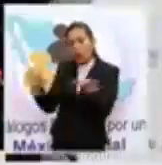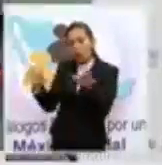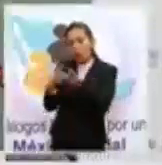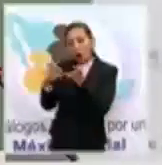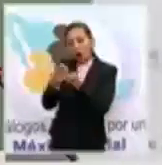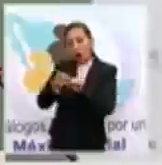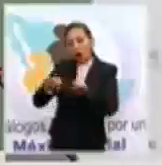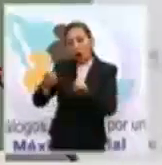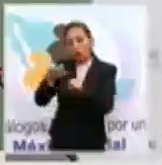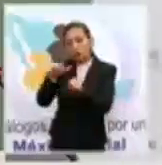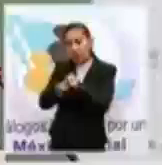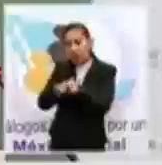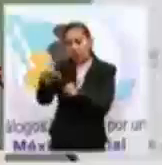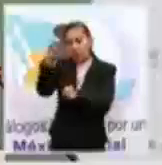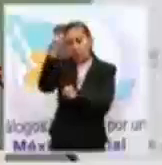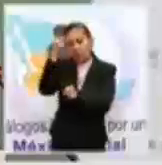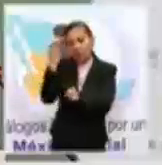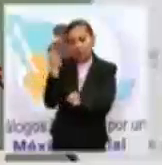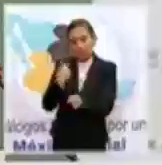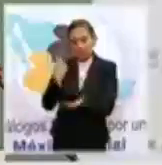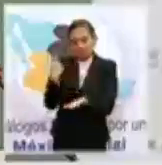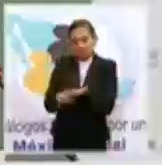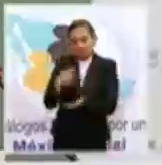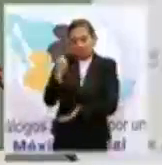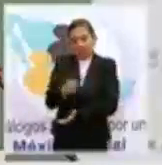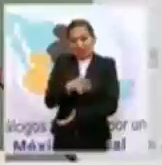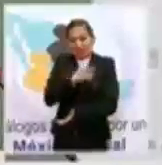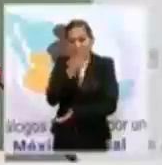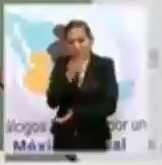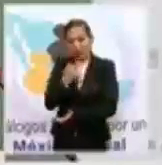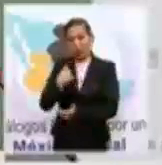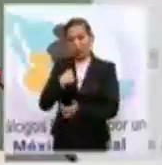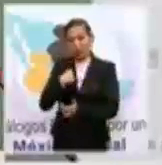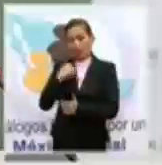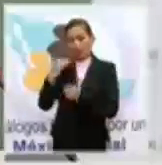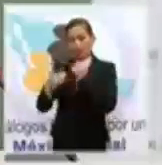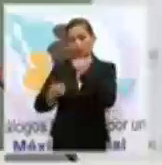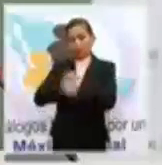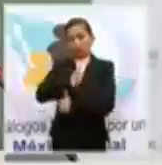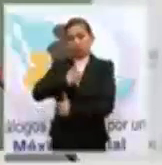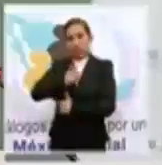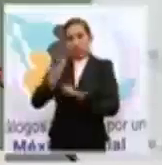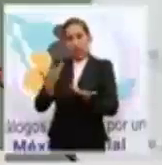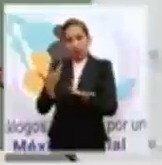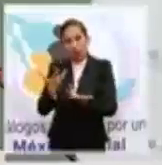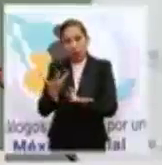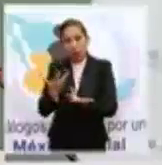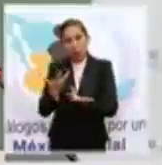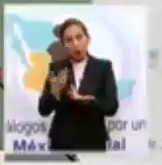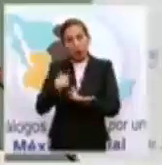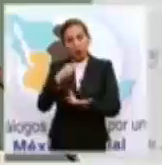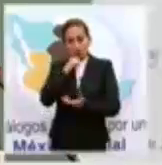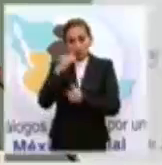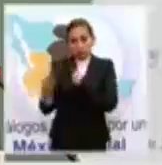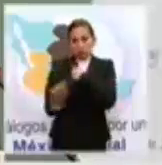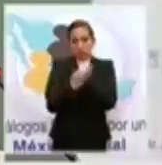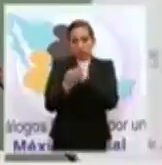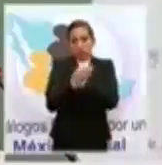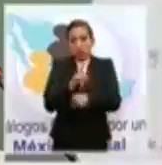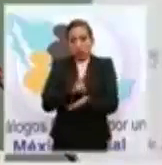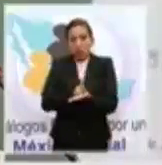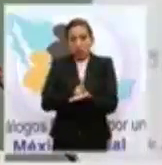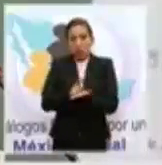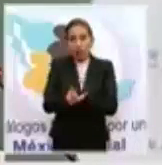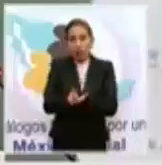social, de aprendizaje significativo, de crecimiento autónomo y sobre todo de salvaguarda de los